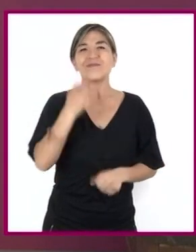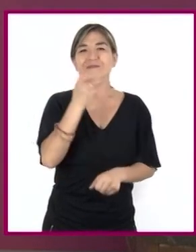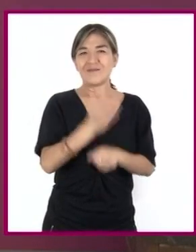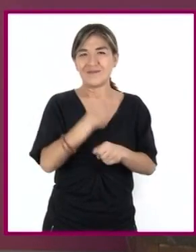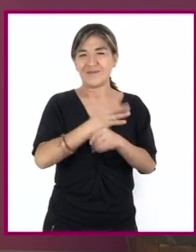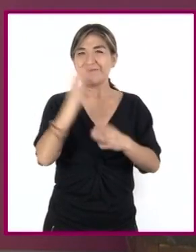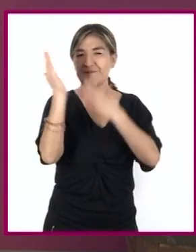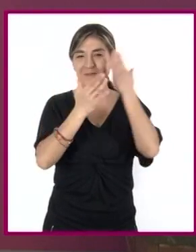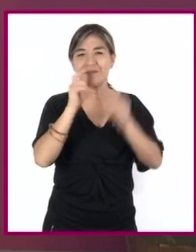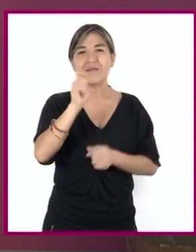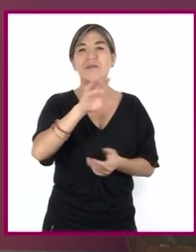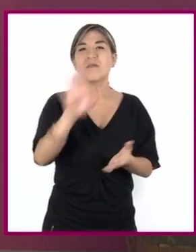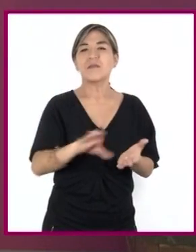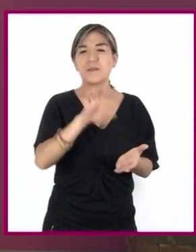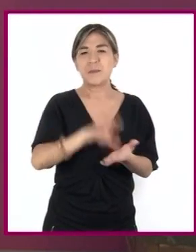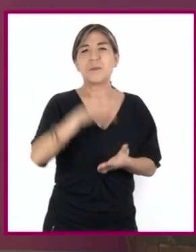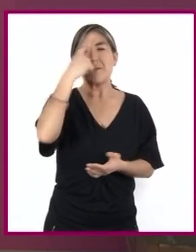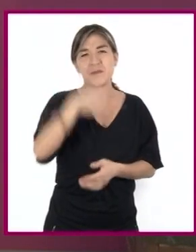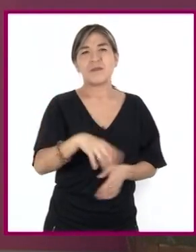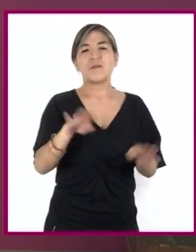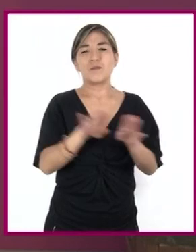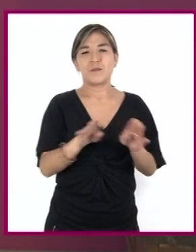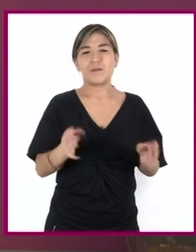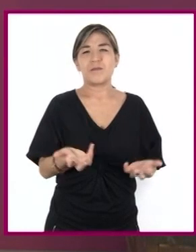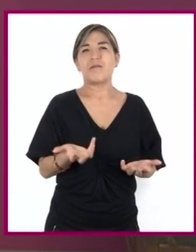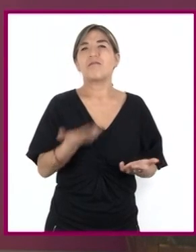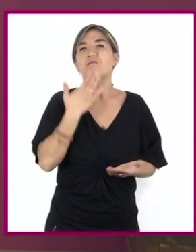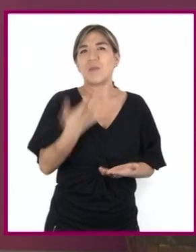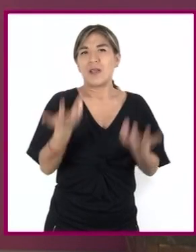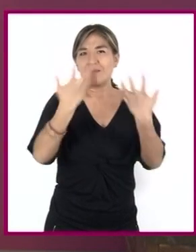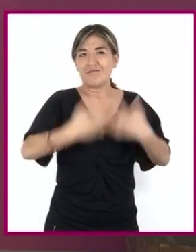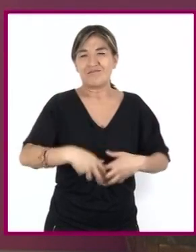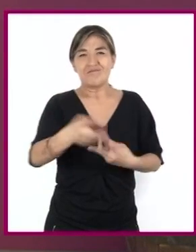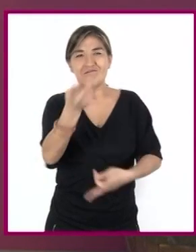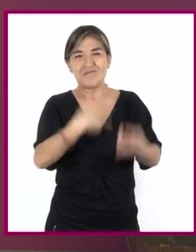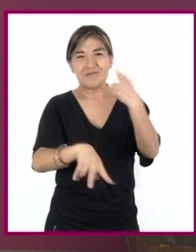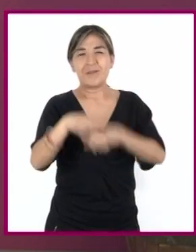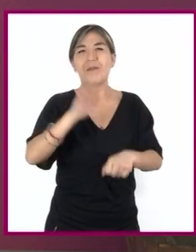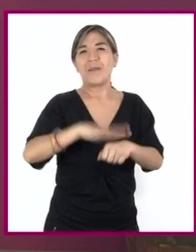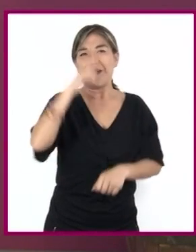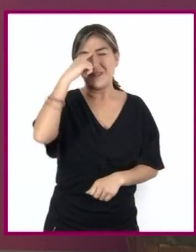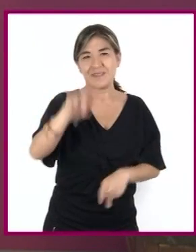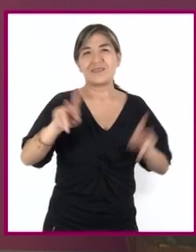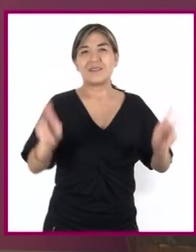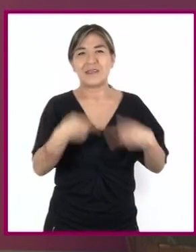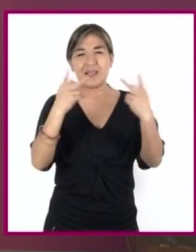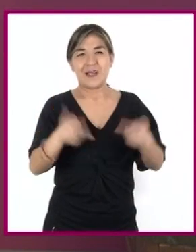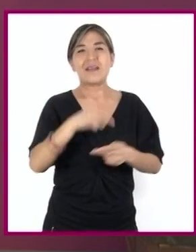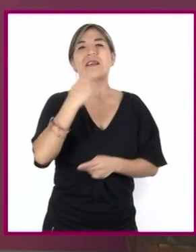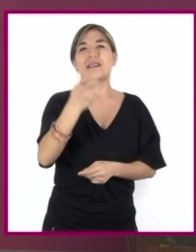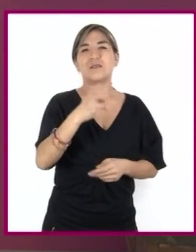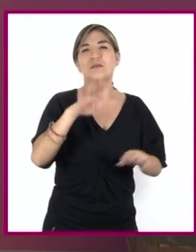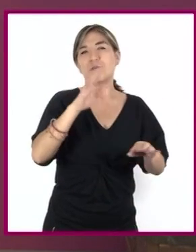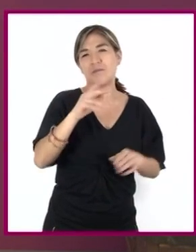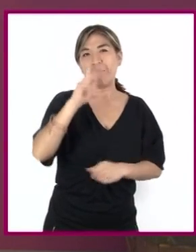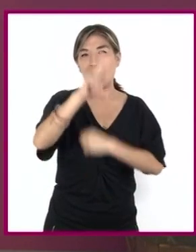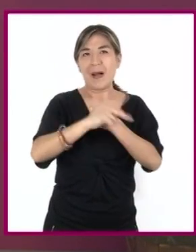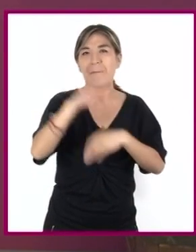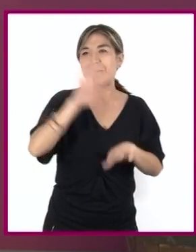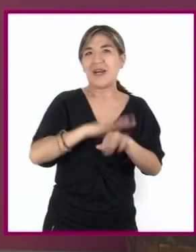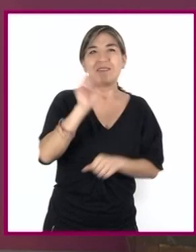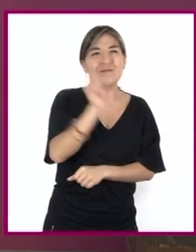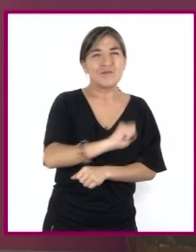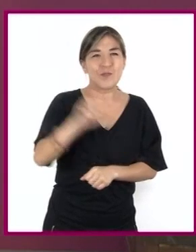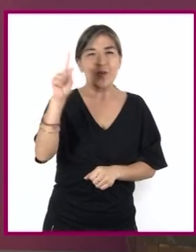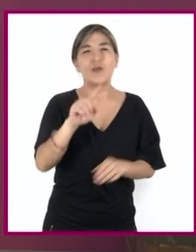las colonias eran una fuente de materias primas, un mercado para los productos industriales de las potencias y una reserva